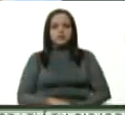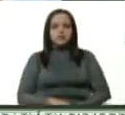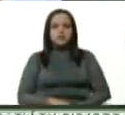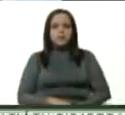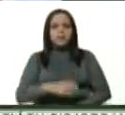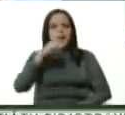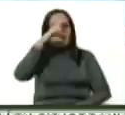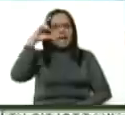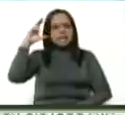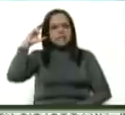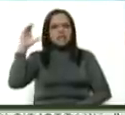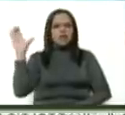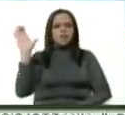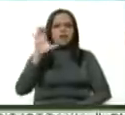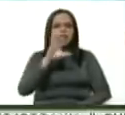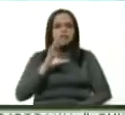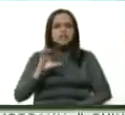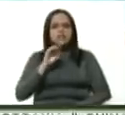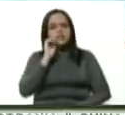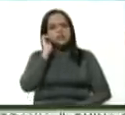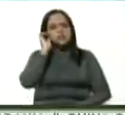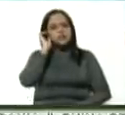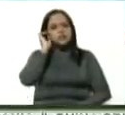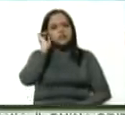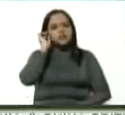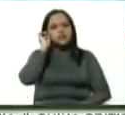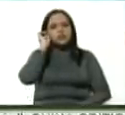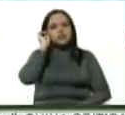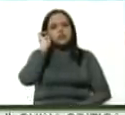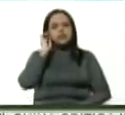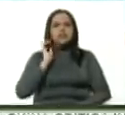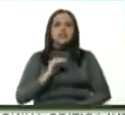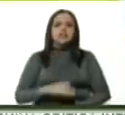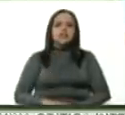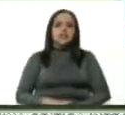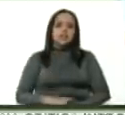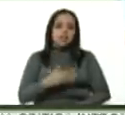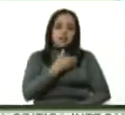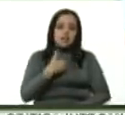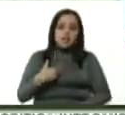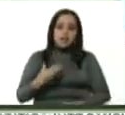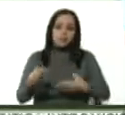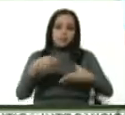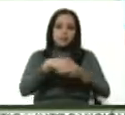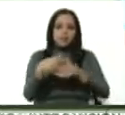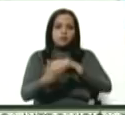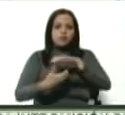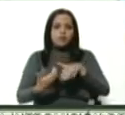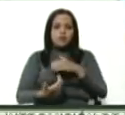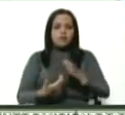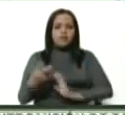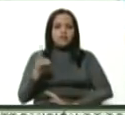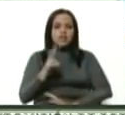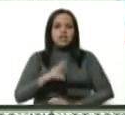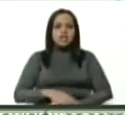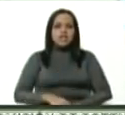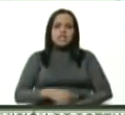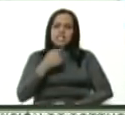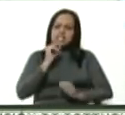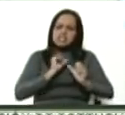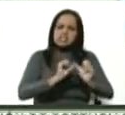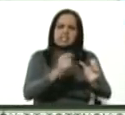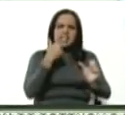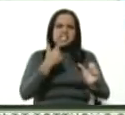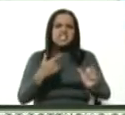para países que insisten en su política injerencista contra Venezuela y que insisten en reconocer al diputado opositor Juan Guaidó como si